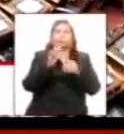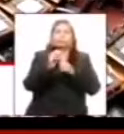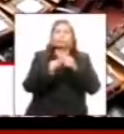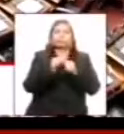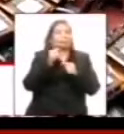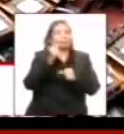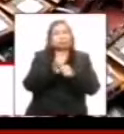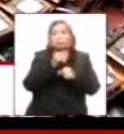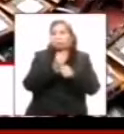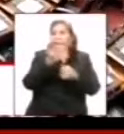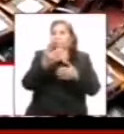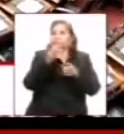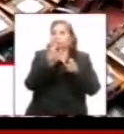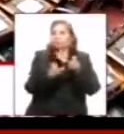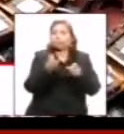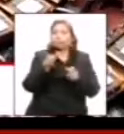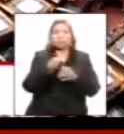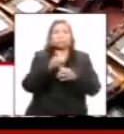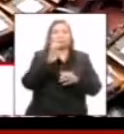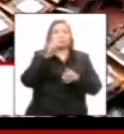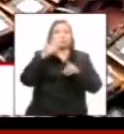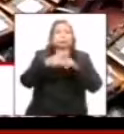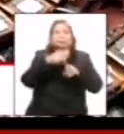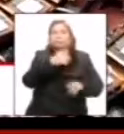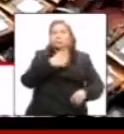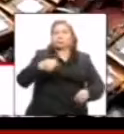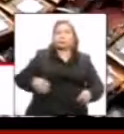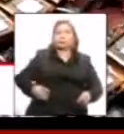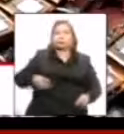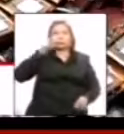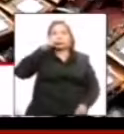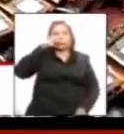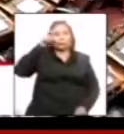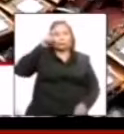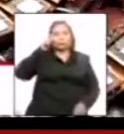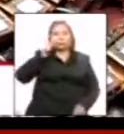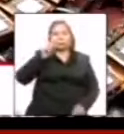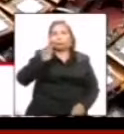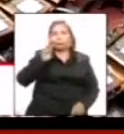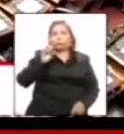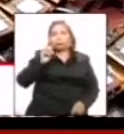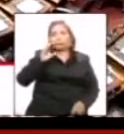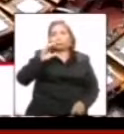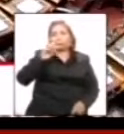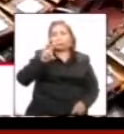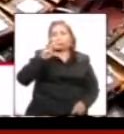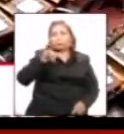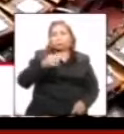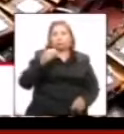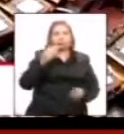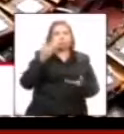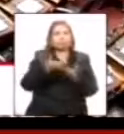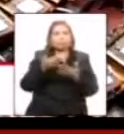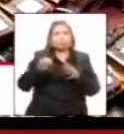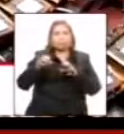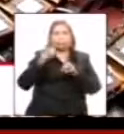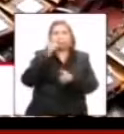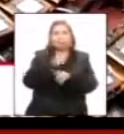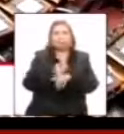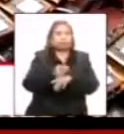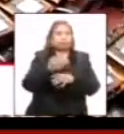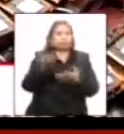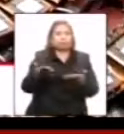función pública al expresidente de la República, Martín Alberto Vizcarra Cornejo, por haber incurrido en